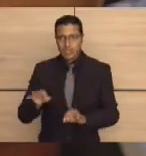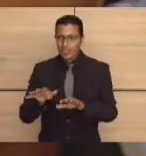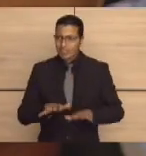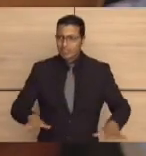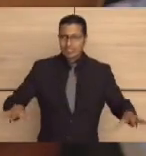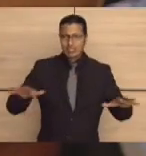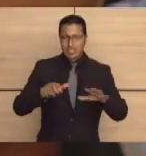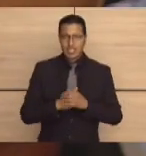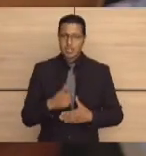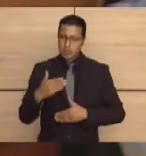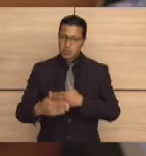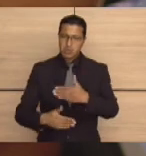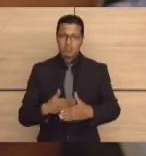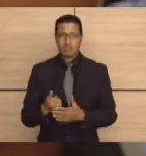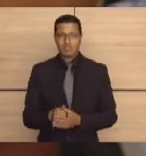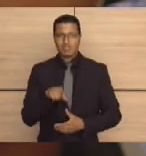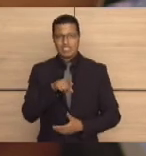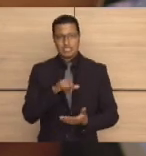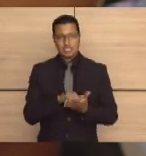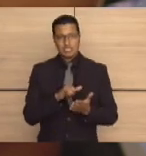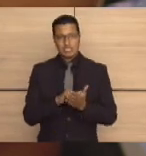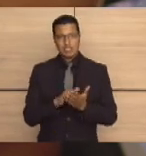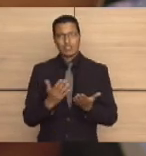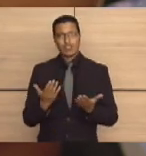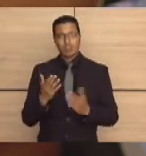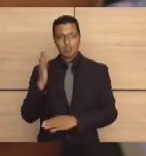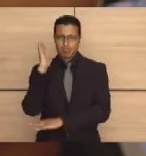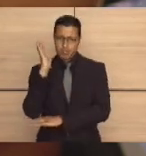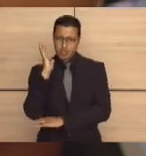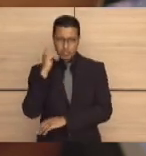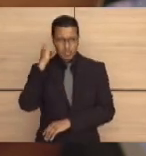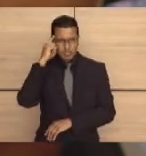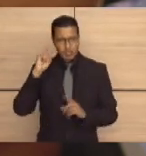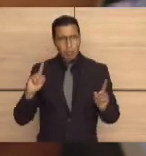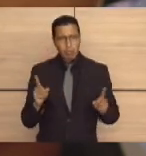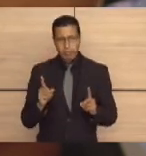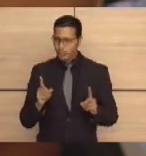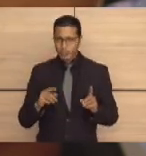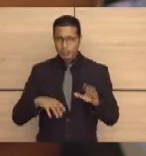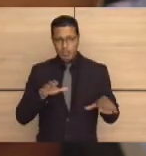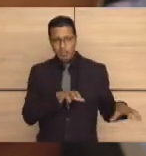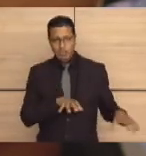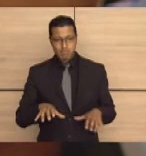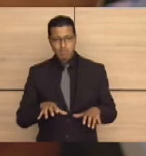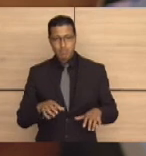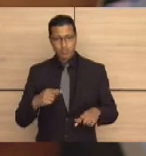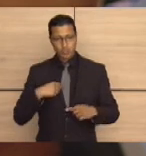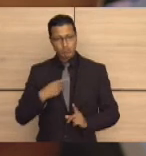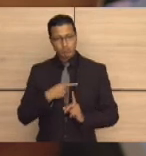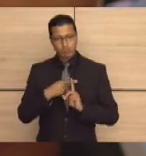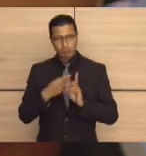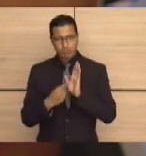y para eso ese relato, que es mucho más que un discurso, digo, que es una actitud, es fundamental. Porque